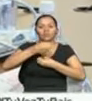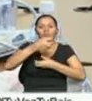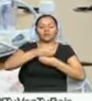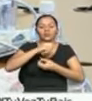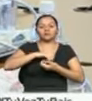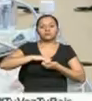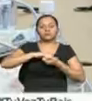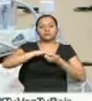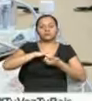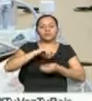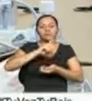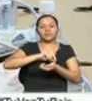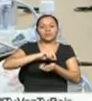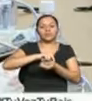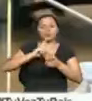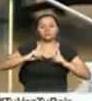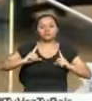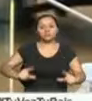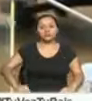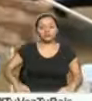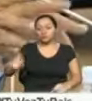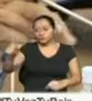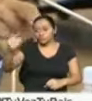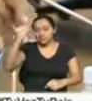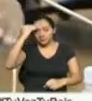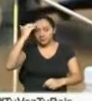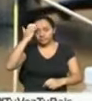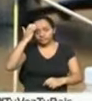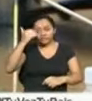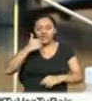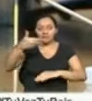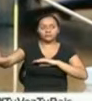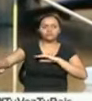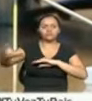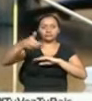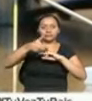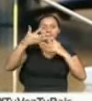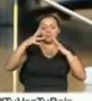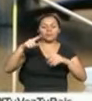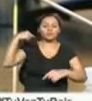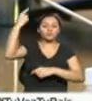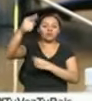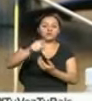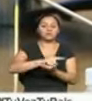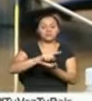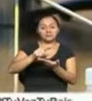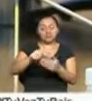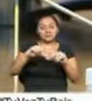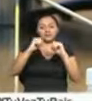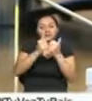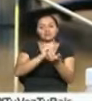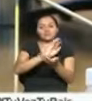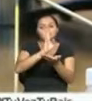Salud para analizar las preocupaciones de este sector. Para la próxima semana está previsto que la mesa legislativa reciba a la ministra de Salud,